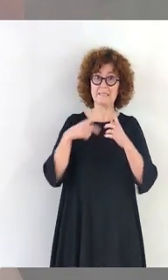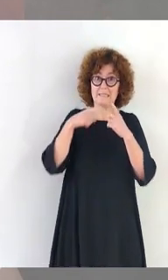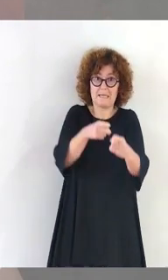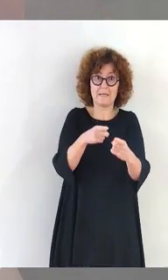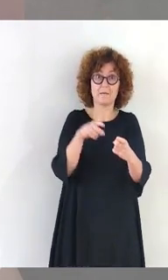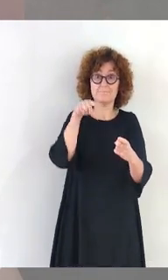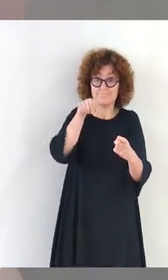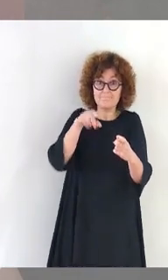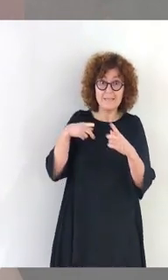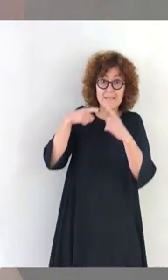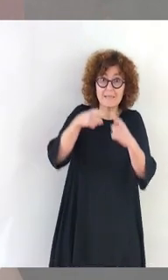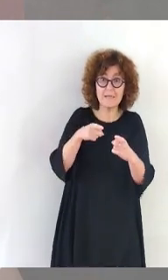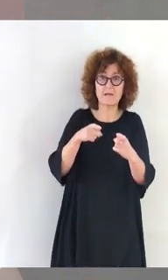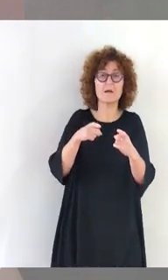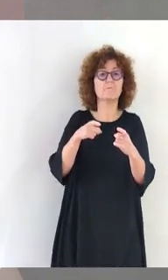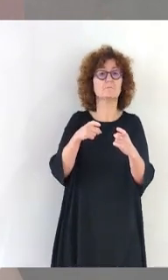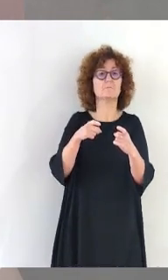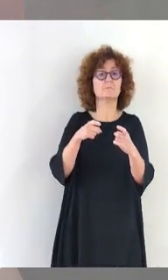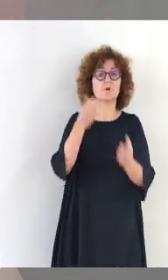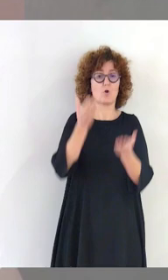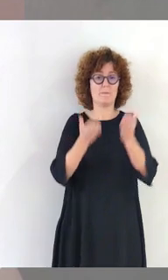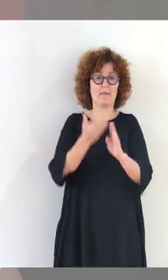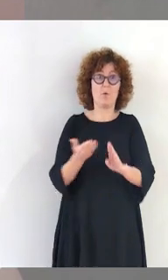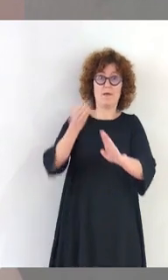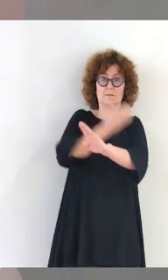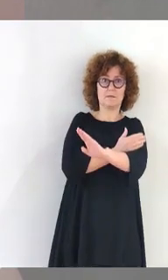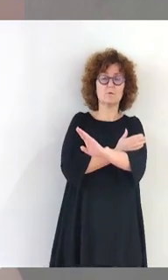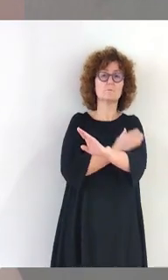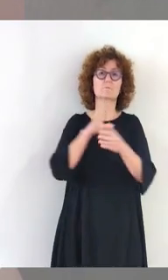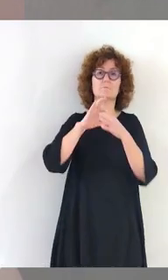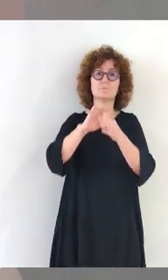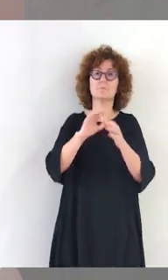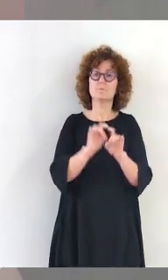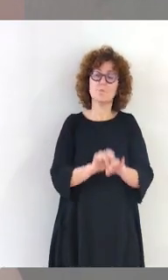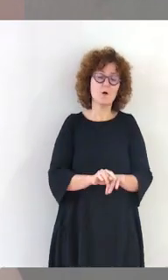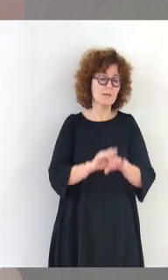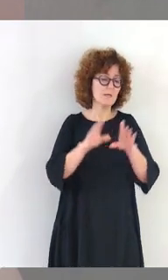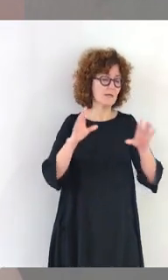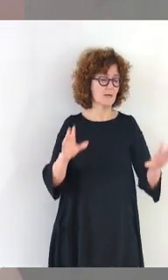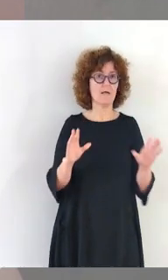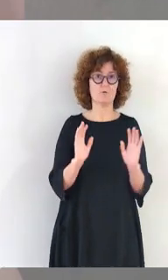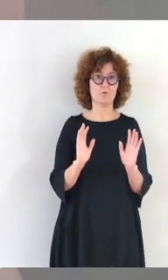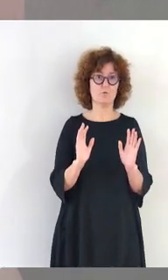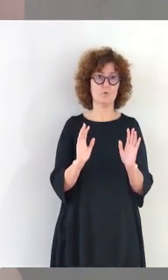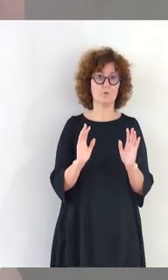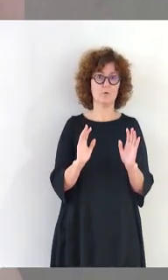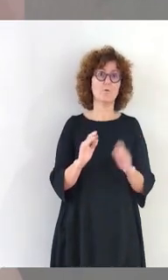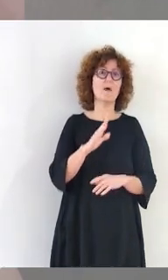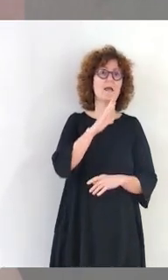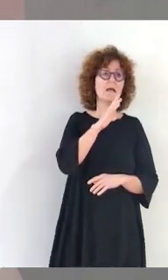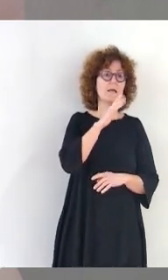aquella guerra Se comentaba en el panel anterior había un vínculo claro No causalidad pero ciertamente